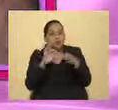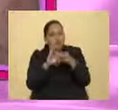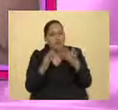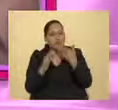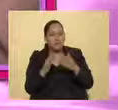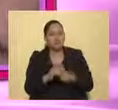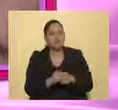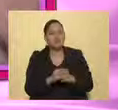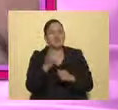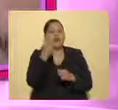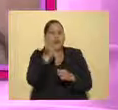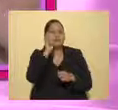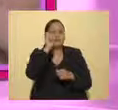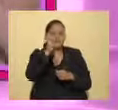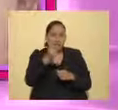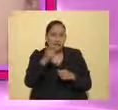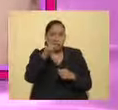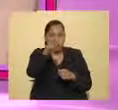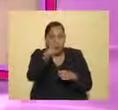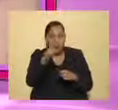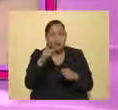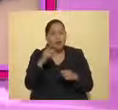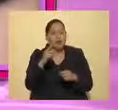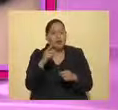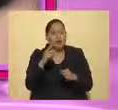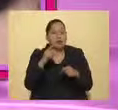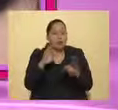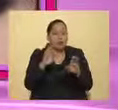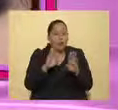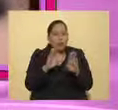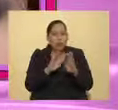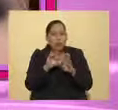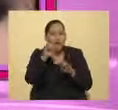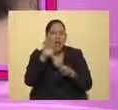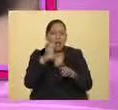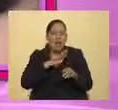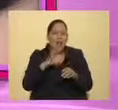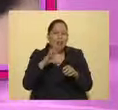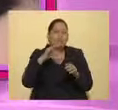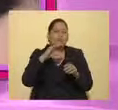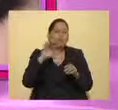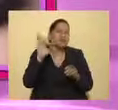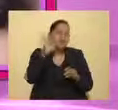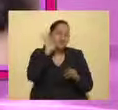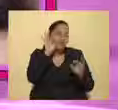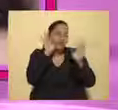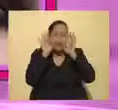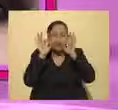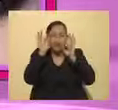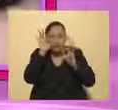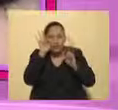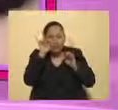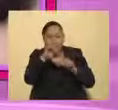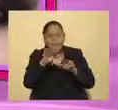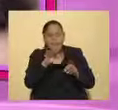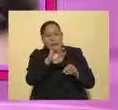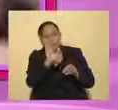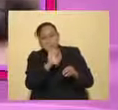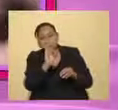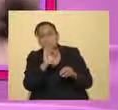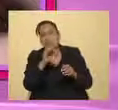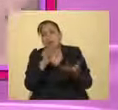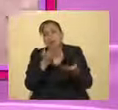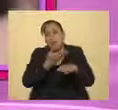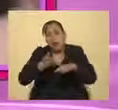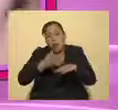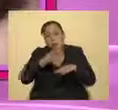en el entendido de que si tienes pequeñas manchas de la piel, como pueden ser